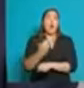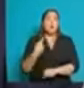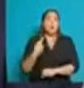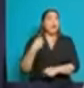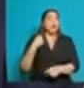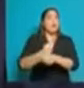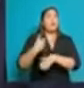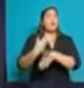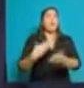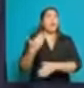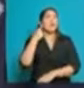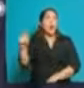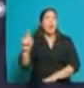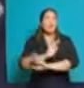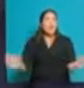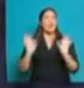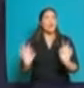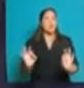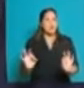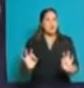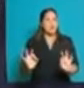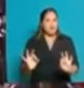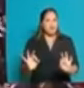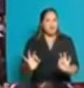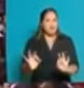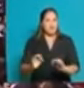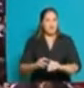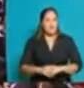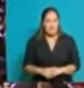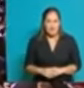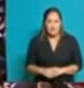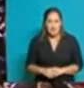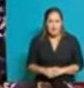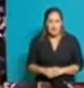Y gracias.